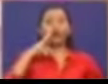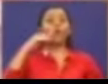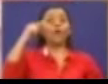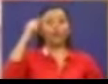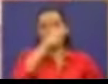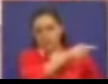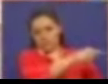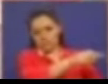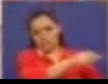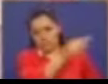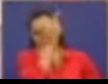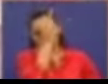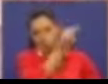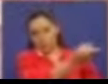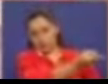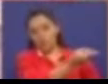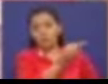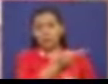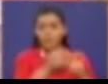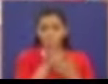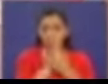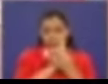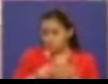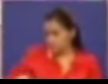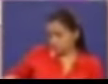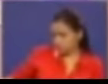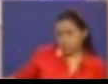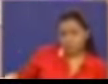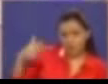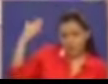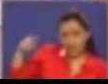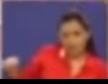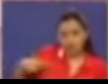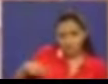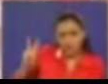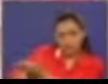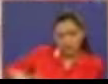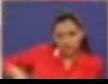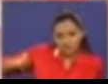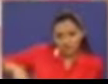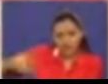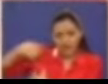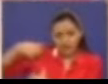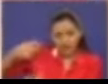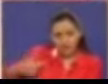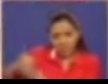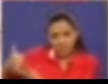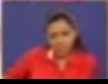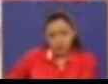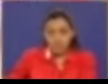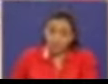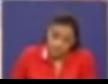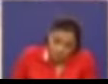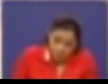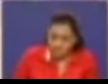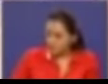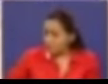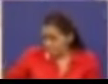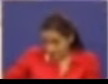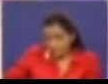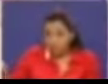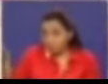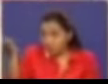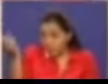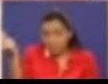se está endeudando. Y resulta que parte de la deuda es para darle los avales a los municipios, compañeros. Esa es la injusticia que se